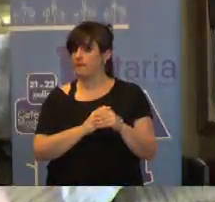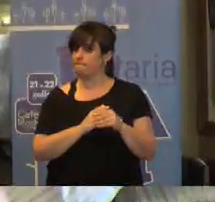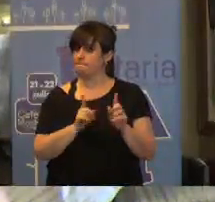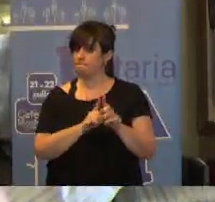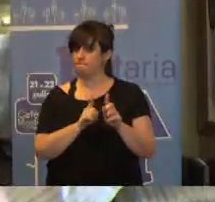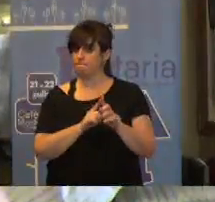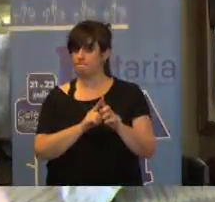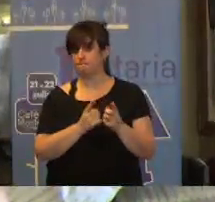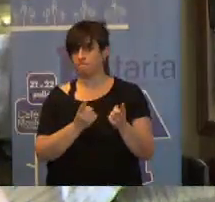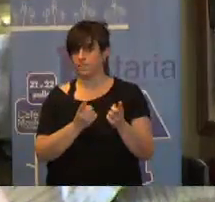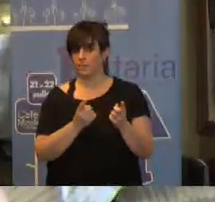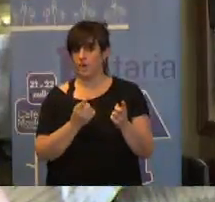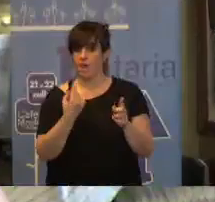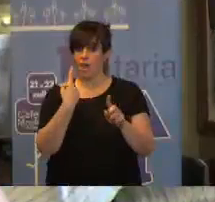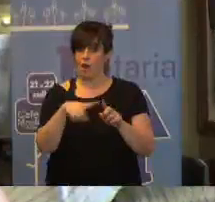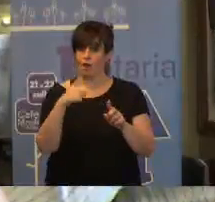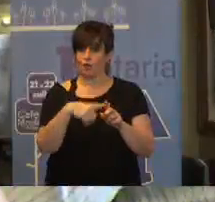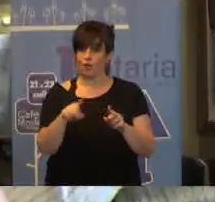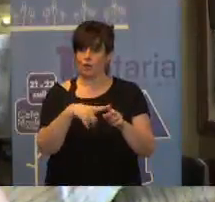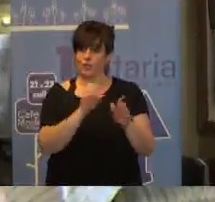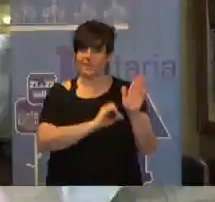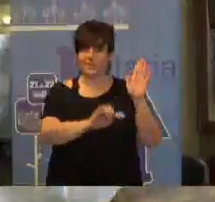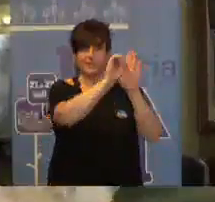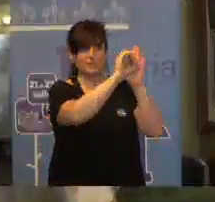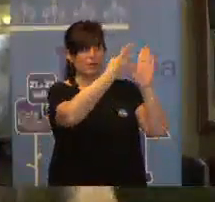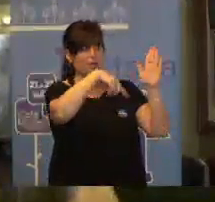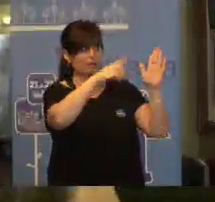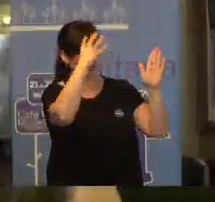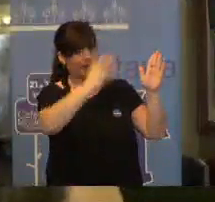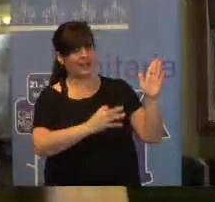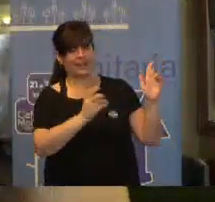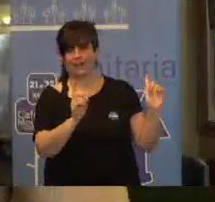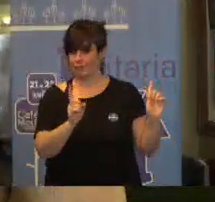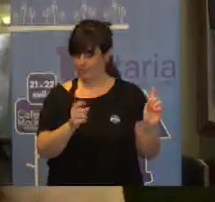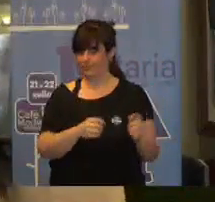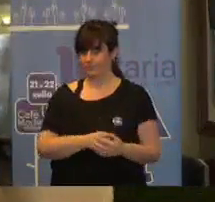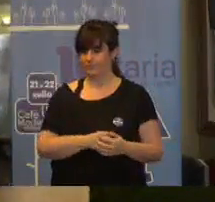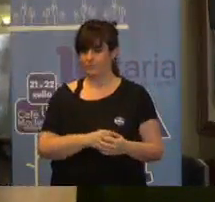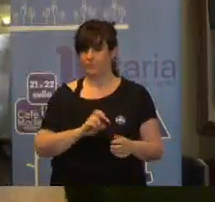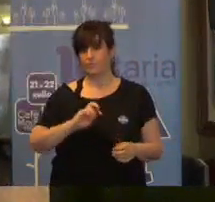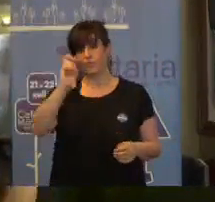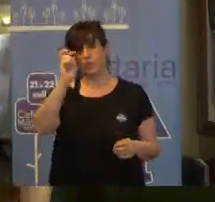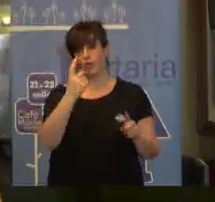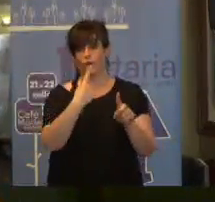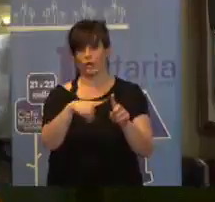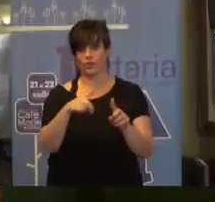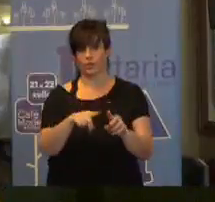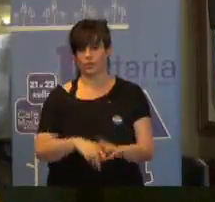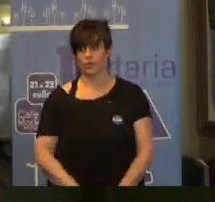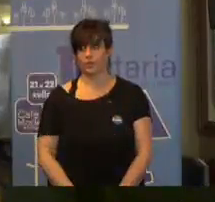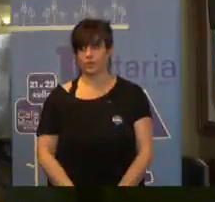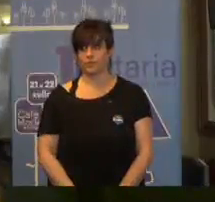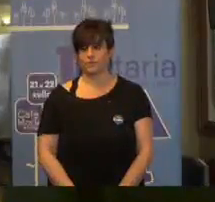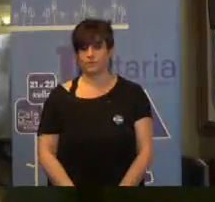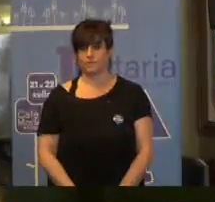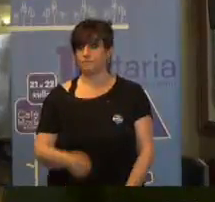alegorías simbólicas que de nós facemos, non? Porque tampouco son certas, non? E logo hai outra cousa, non? A ver, nós